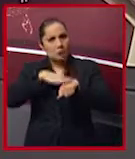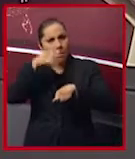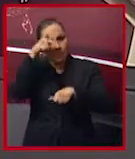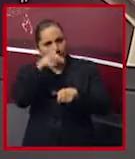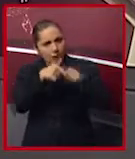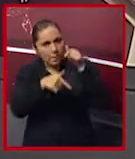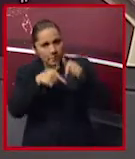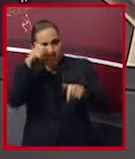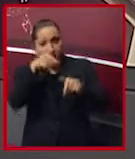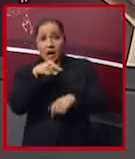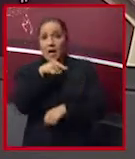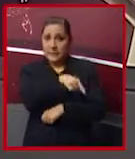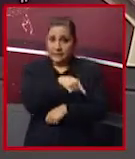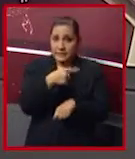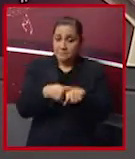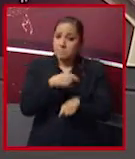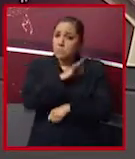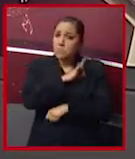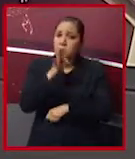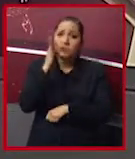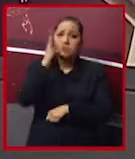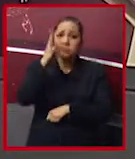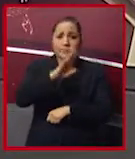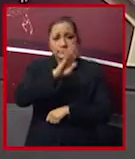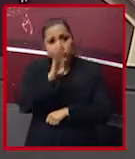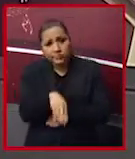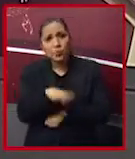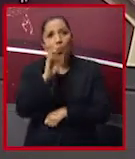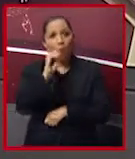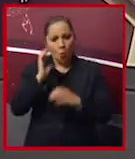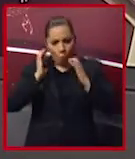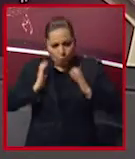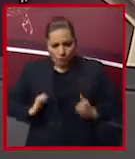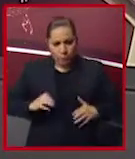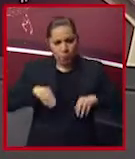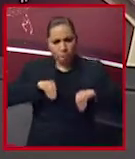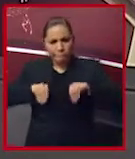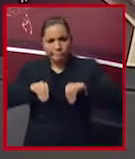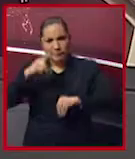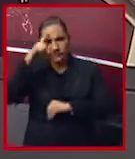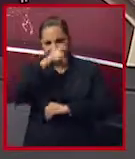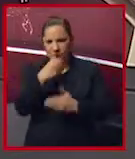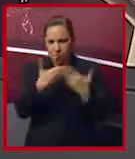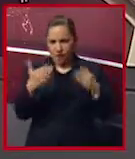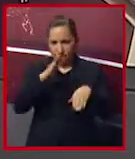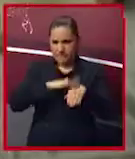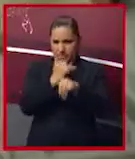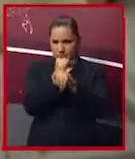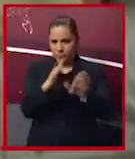El padecimiento puede generar la muerte o causar lesiones de motricidad. Veamos estos trabajos.